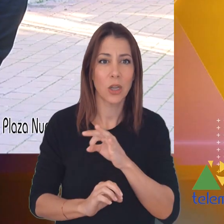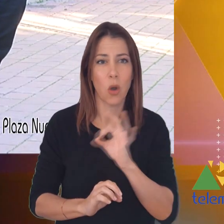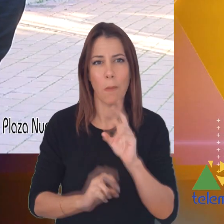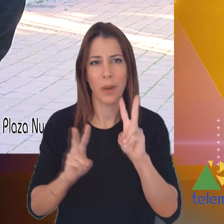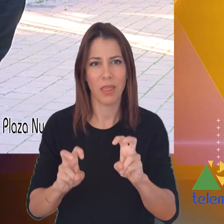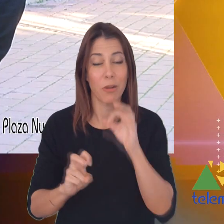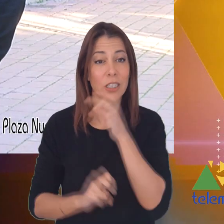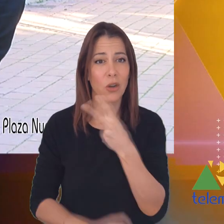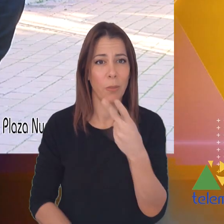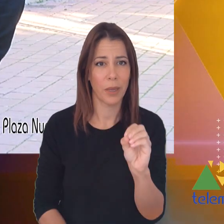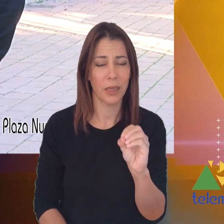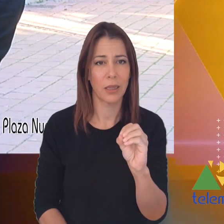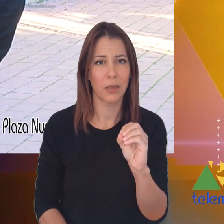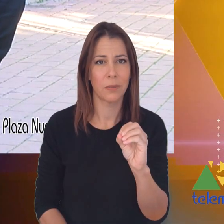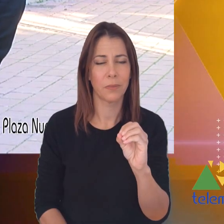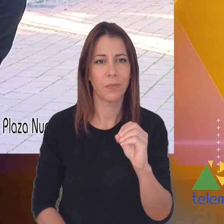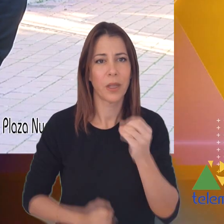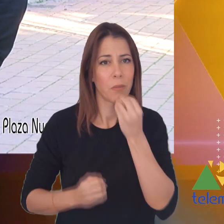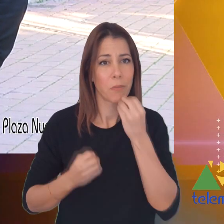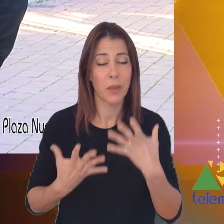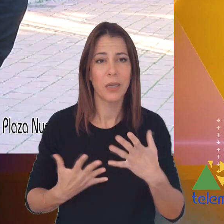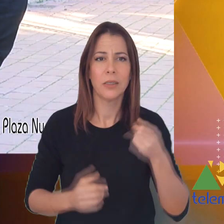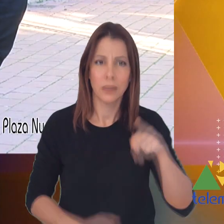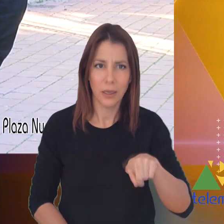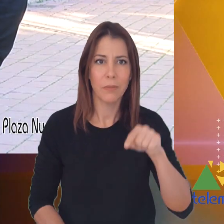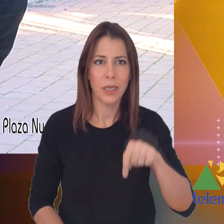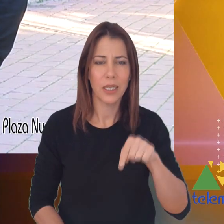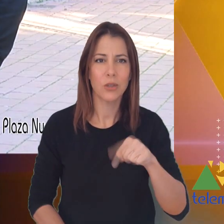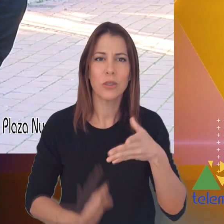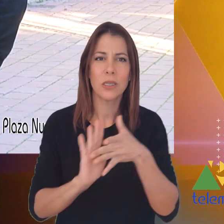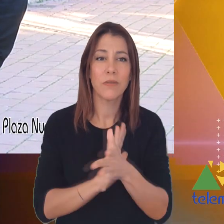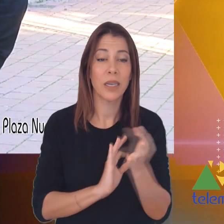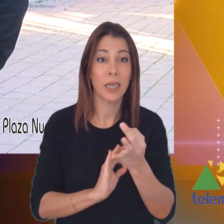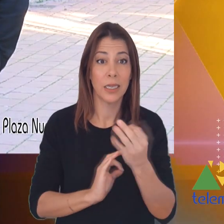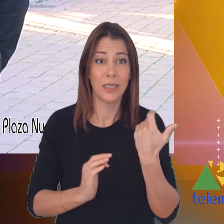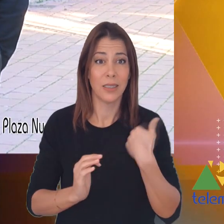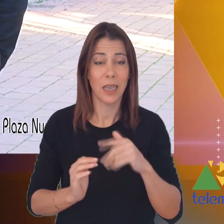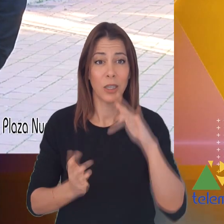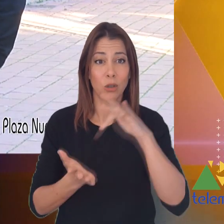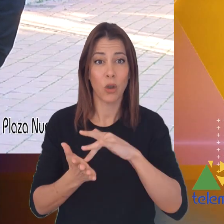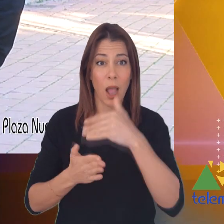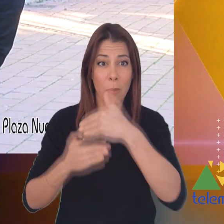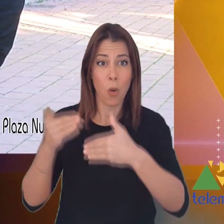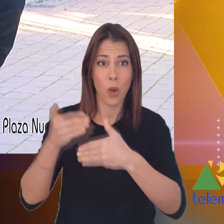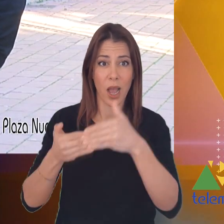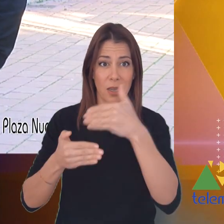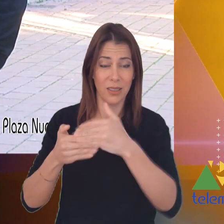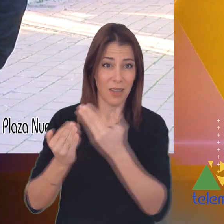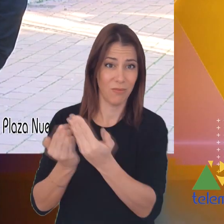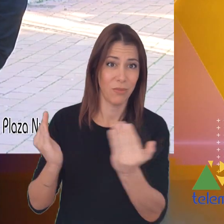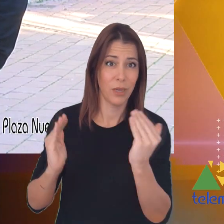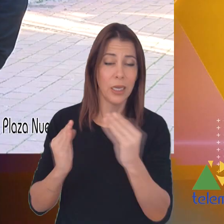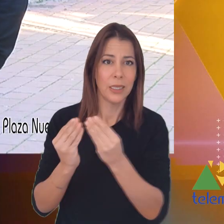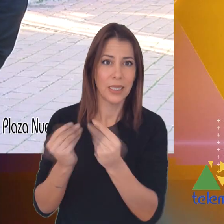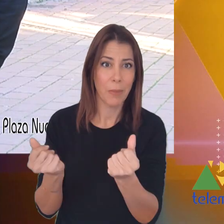principios del siglo XX. Y bueno, pues también esto conformó cuando ya la muralla desaparece y ya no, la